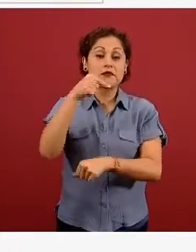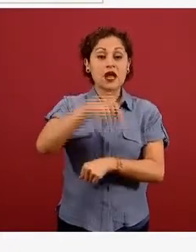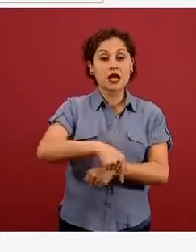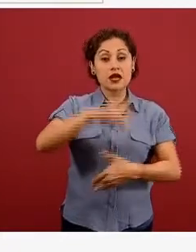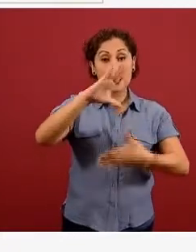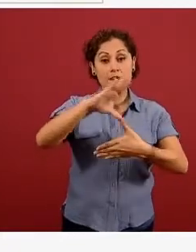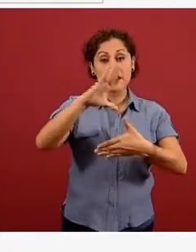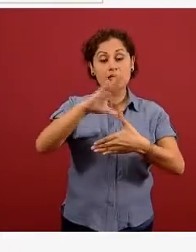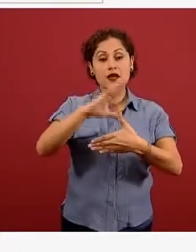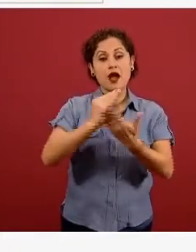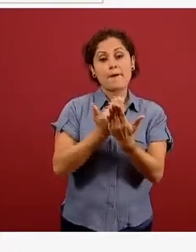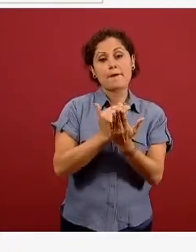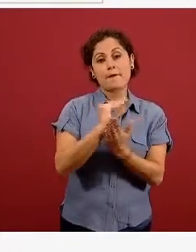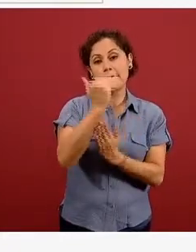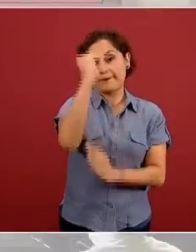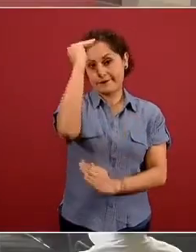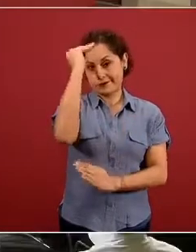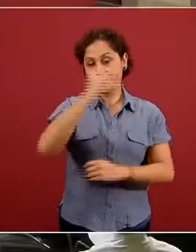vamos en ascenso.